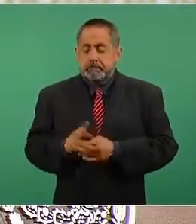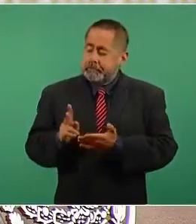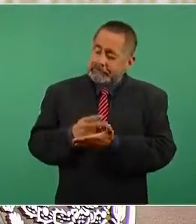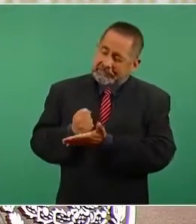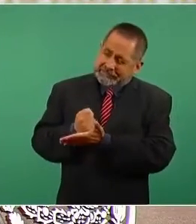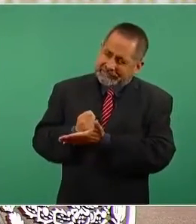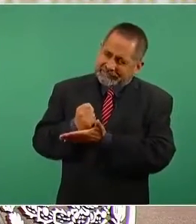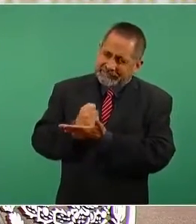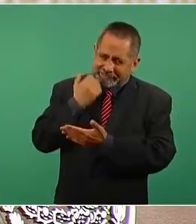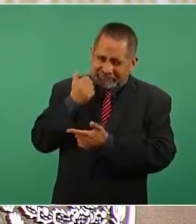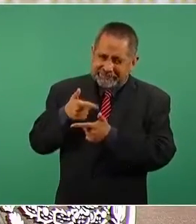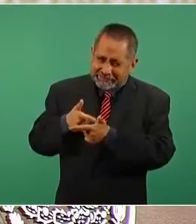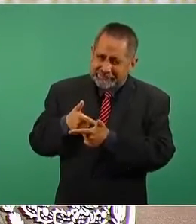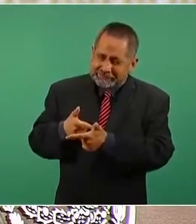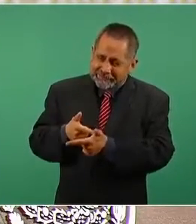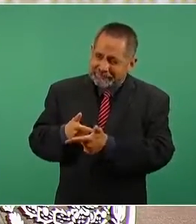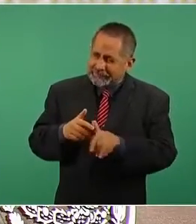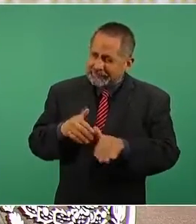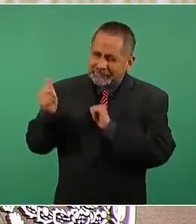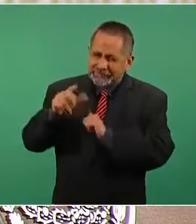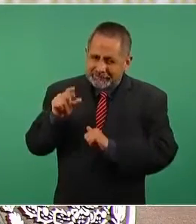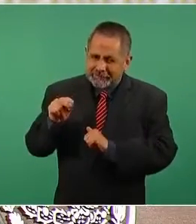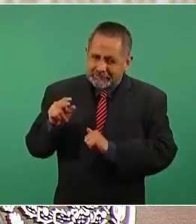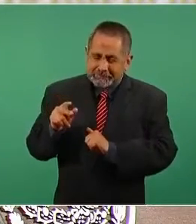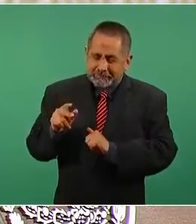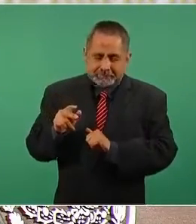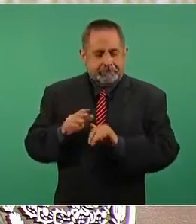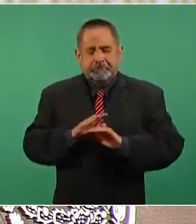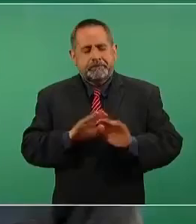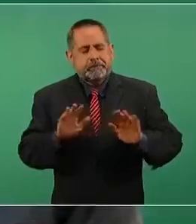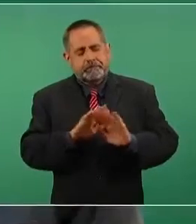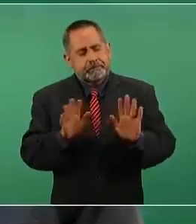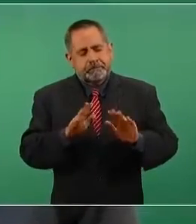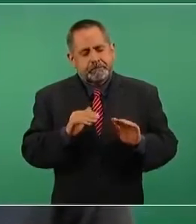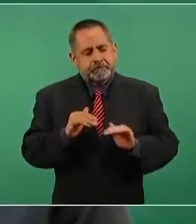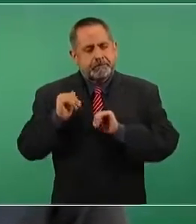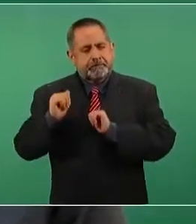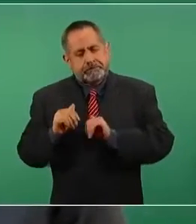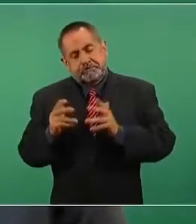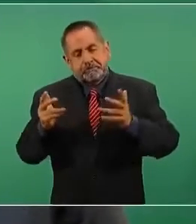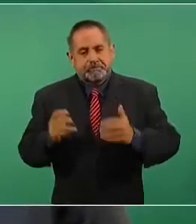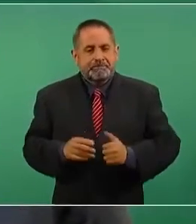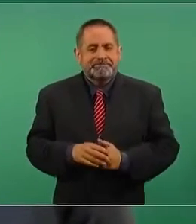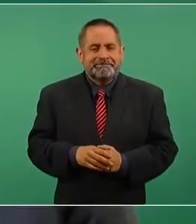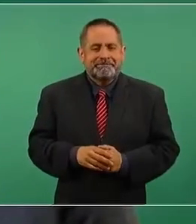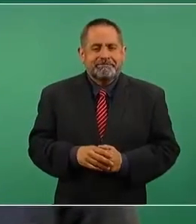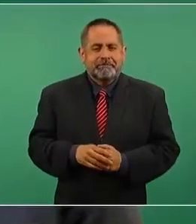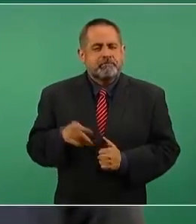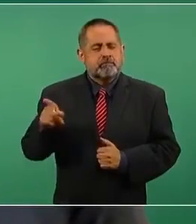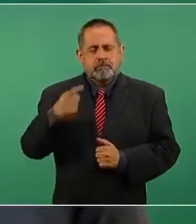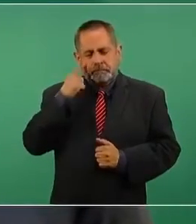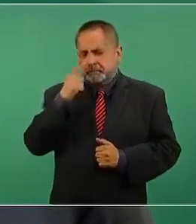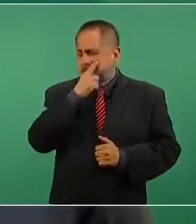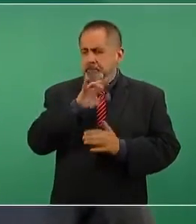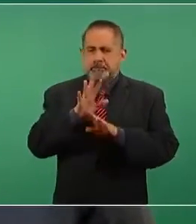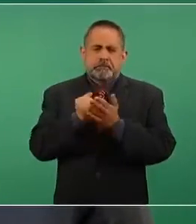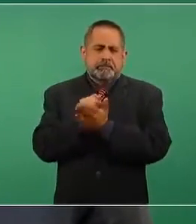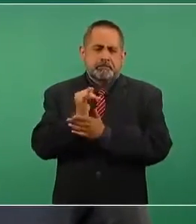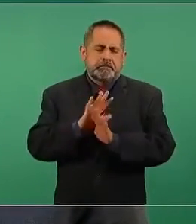insistimos mucho en que no dejara de ayudarnos, él tomó la